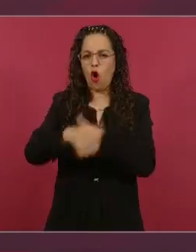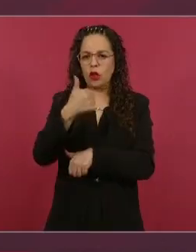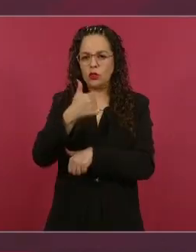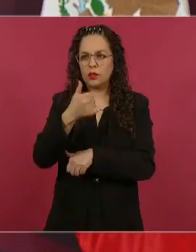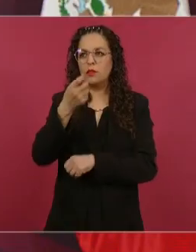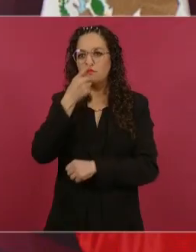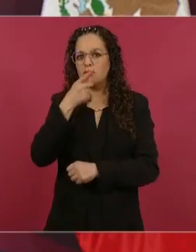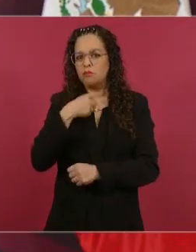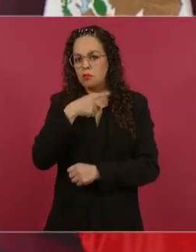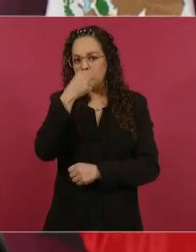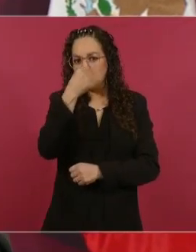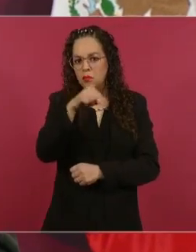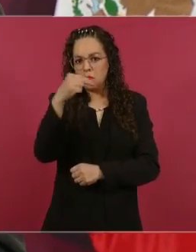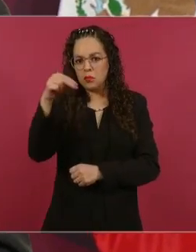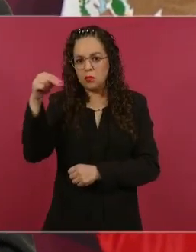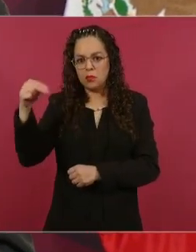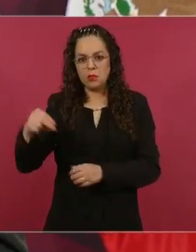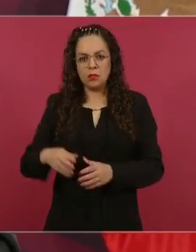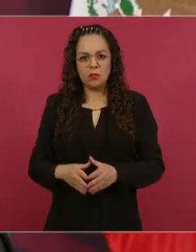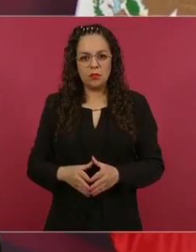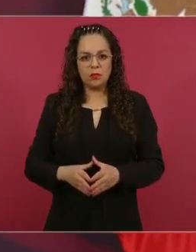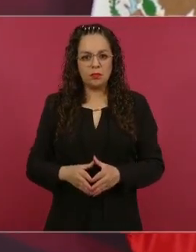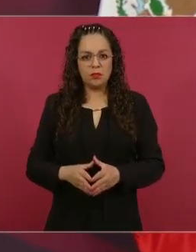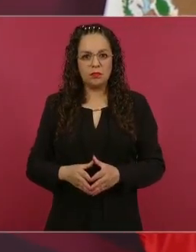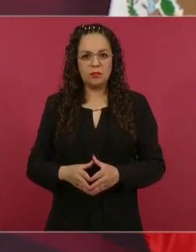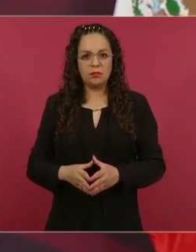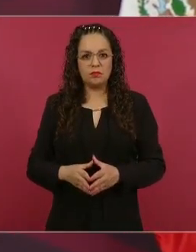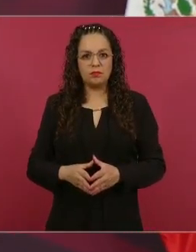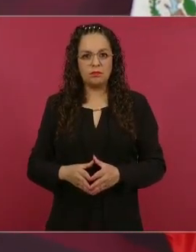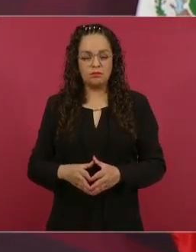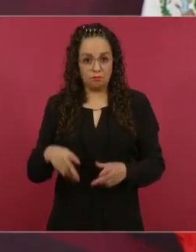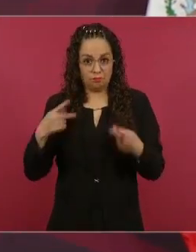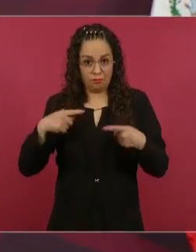¿cuántos mexicanos conocerán los nombres